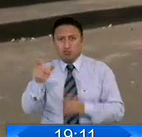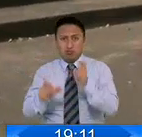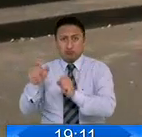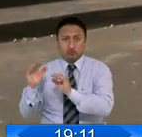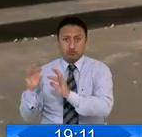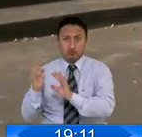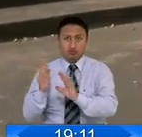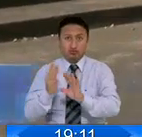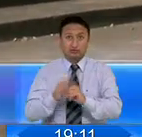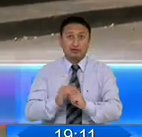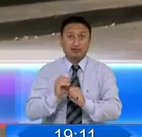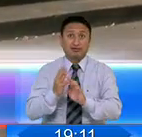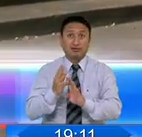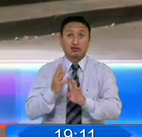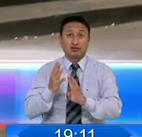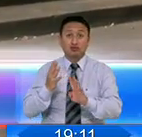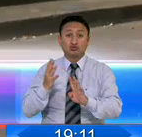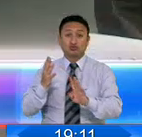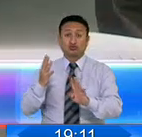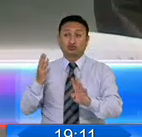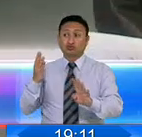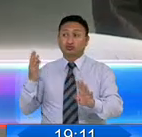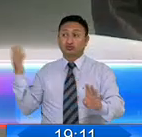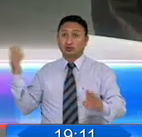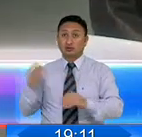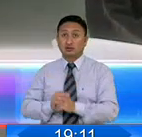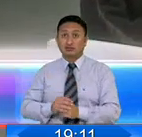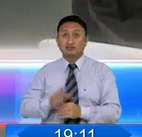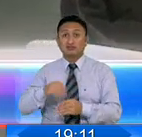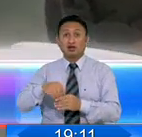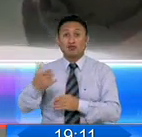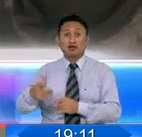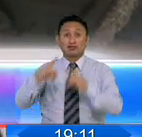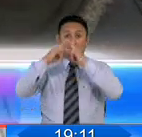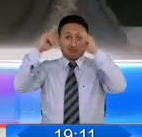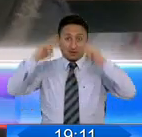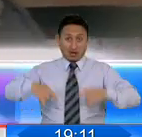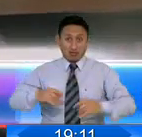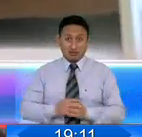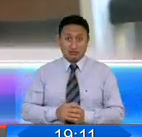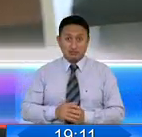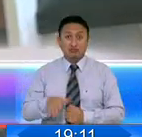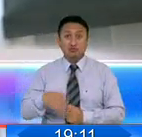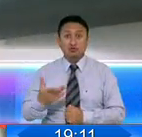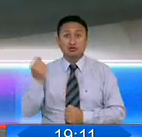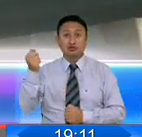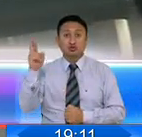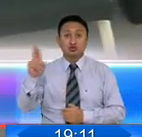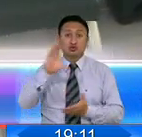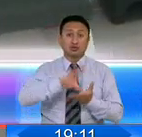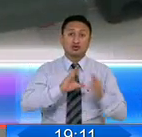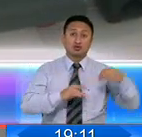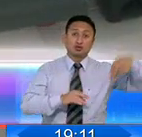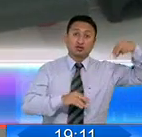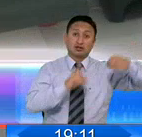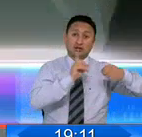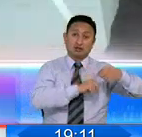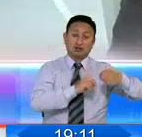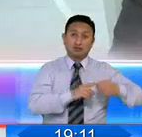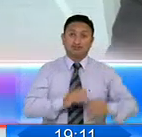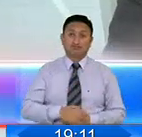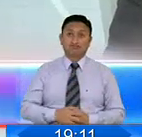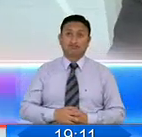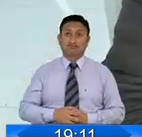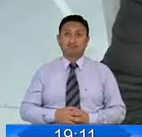largas filas continúan siendo la tónica en los exteriores de estas carpas, que se encuentran en el sur, centro y norte de la ciudad. Con dolor